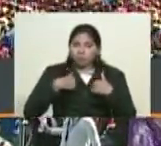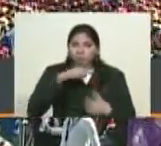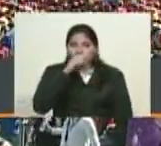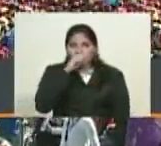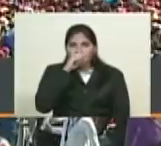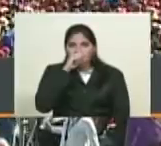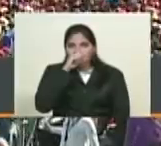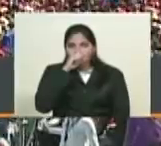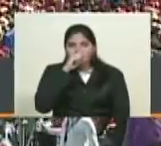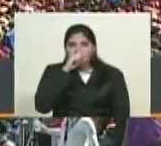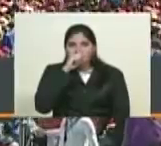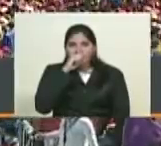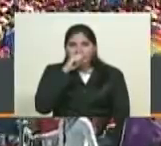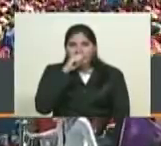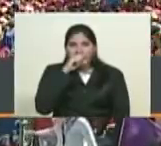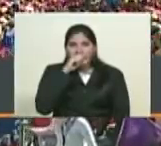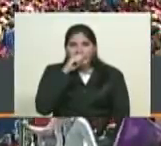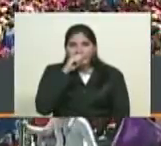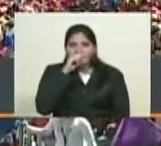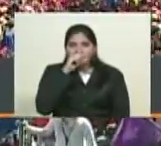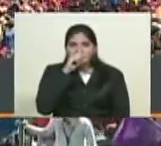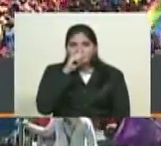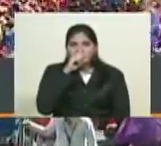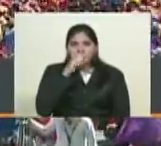se lo digo suavecito, Ramos Alup.